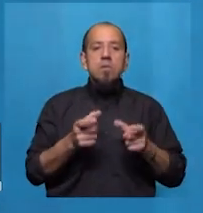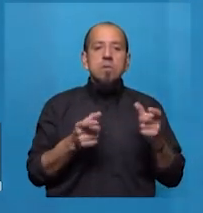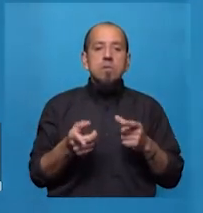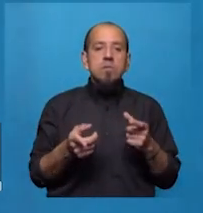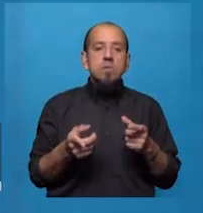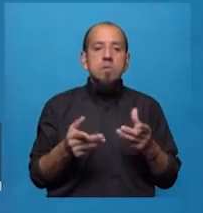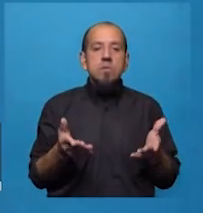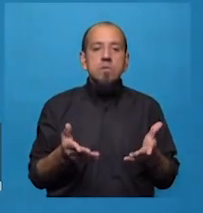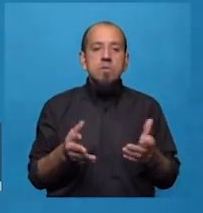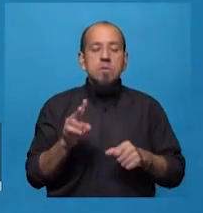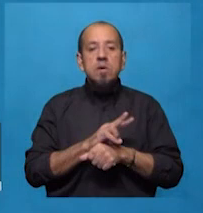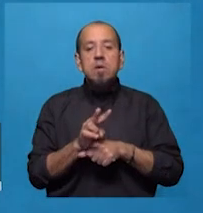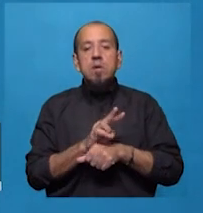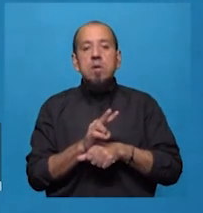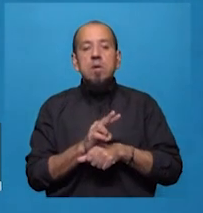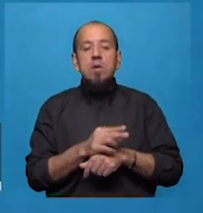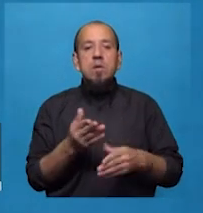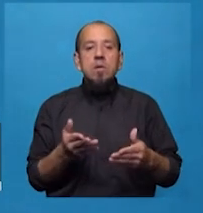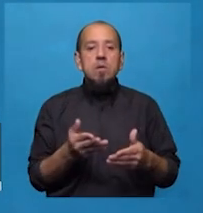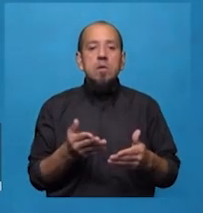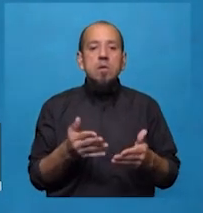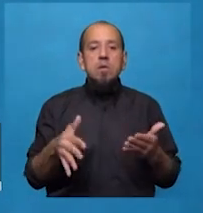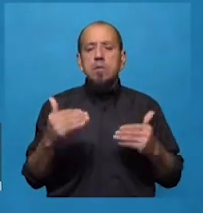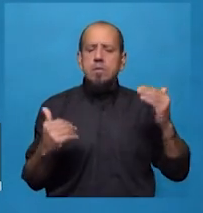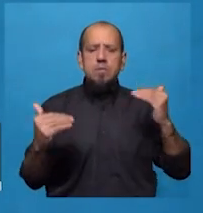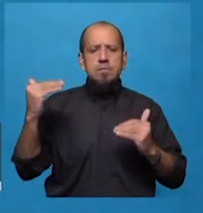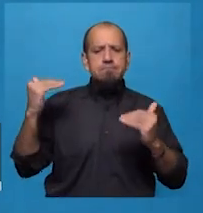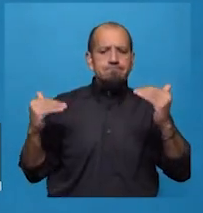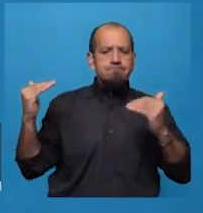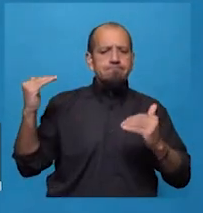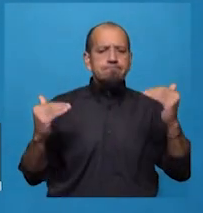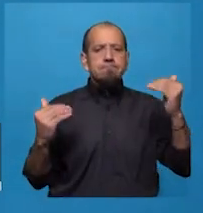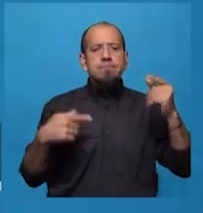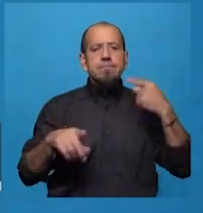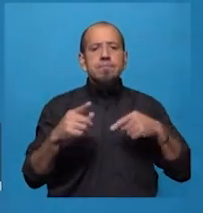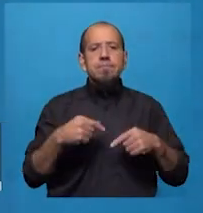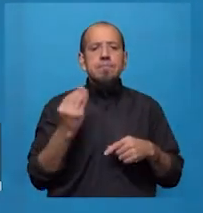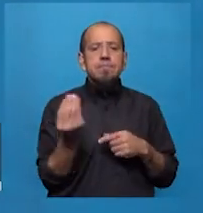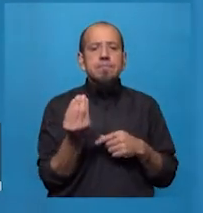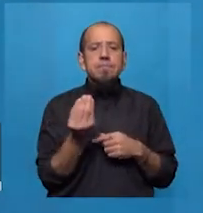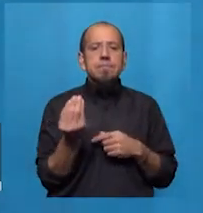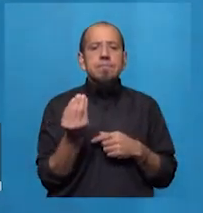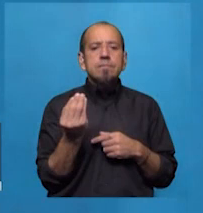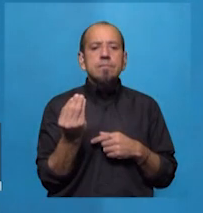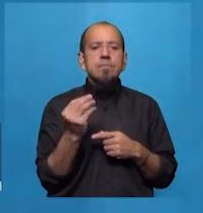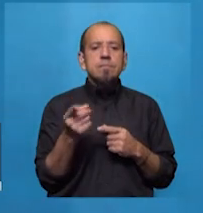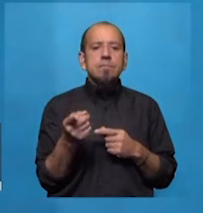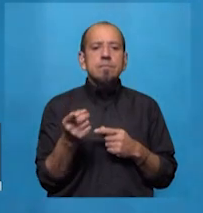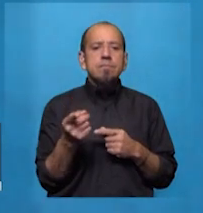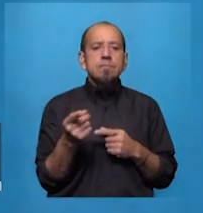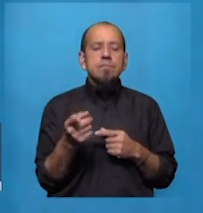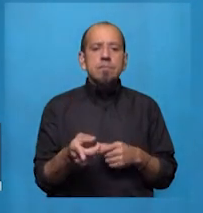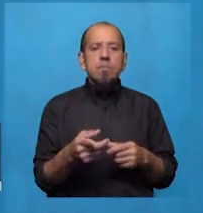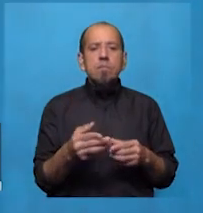más segura en un departamento harto heterogéneo y complejo como canelones el día sábado nosotros hicimos un